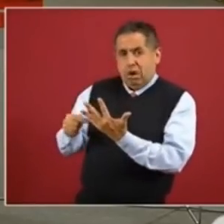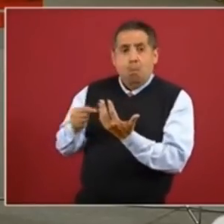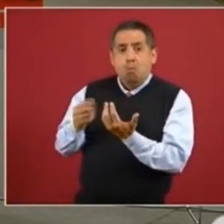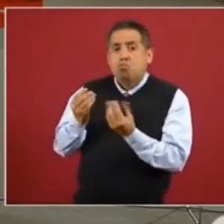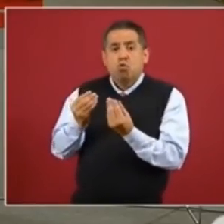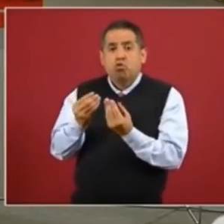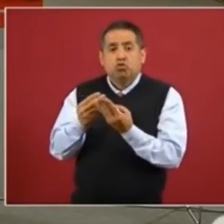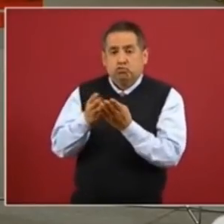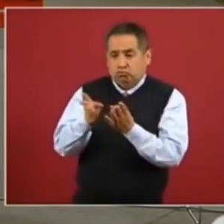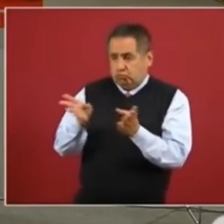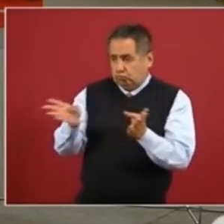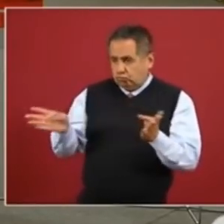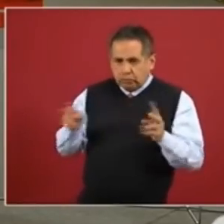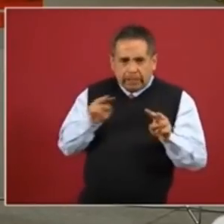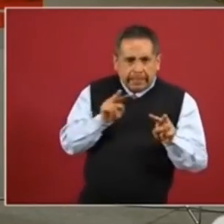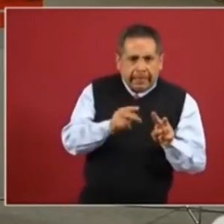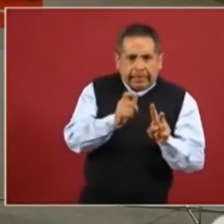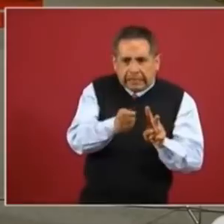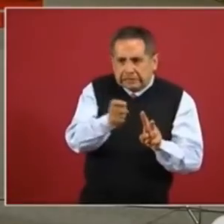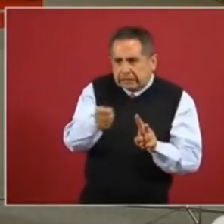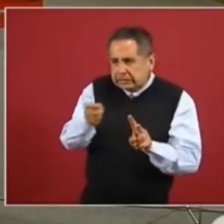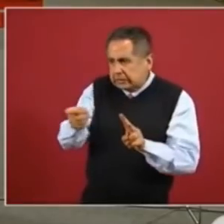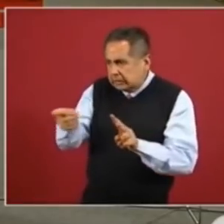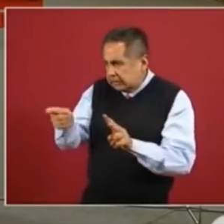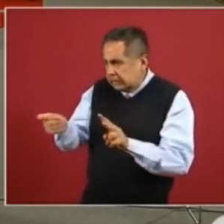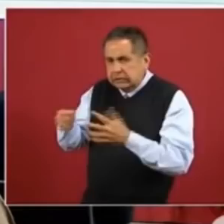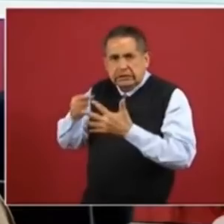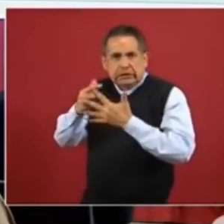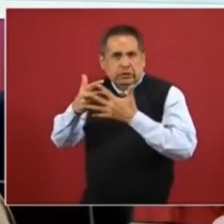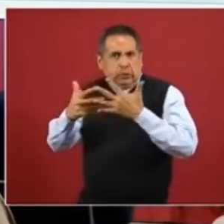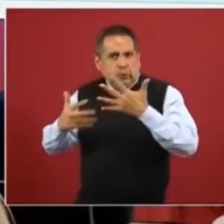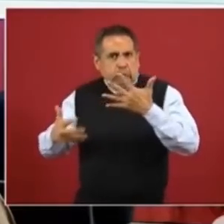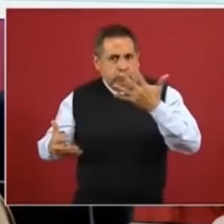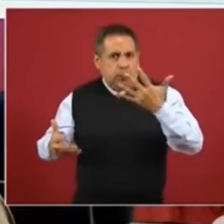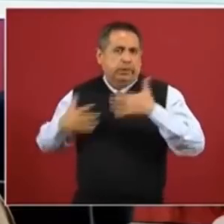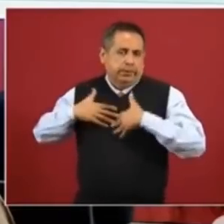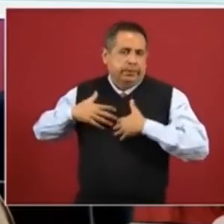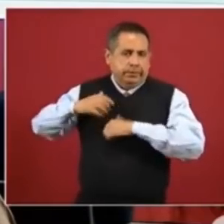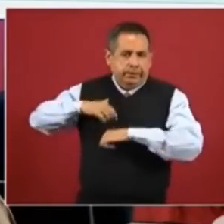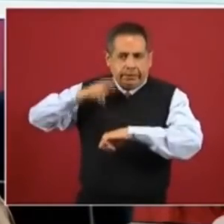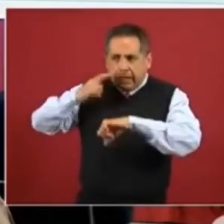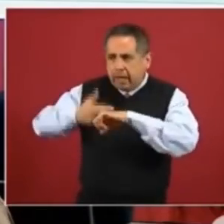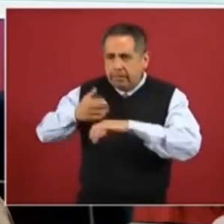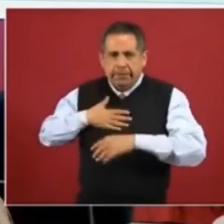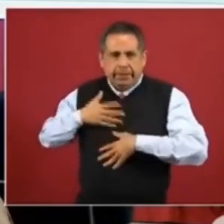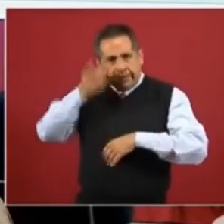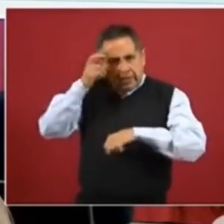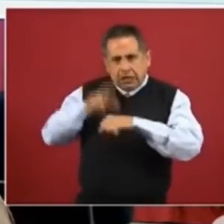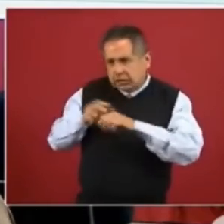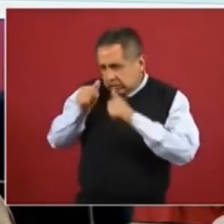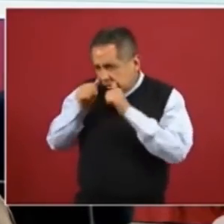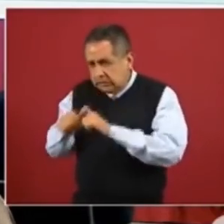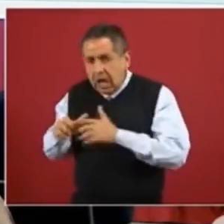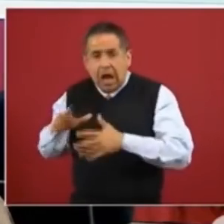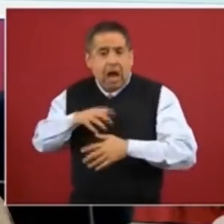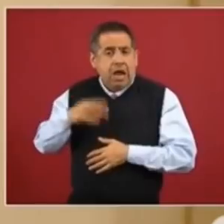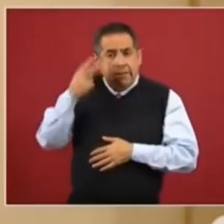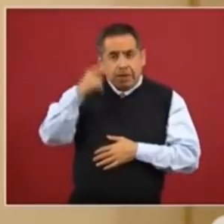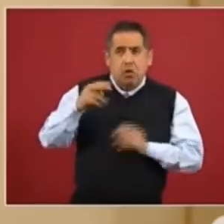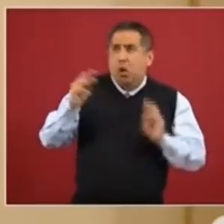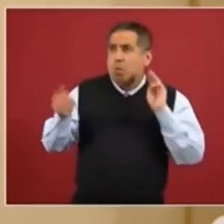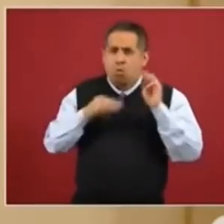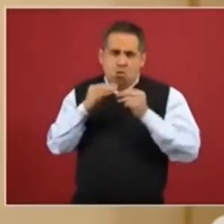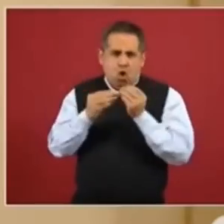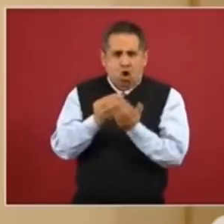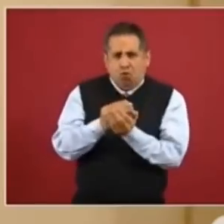activa. Seguramente ahora ya están imaginando un sinfín de patologías que existen no solamente en nuestro país, sino en el